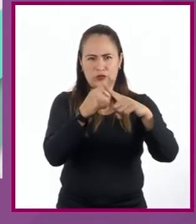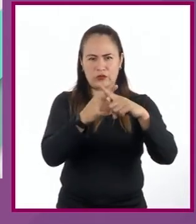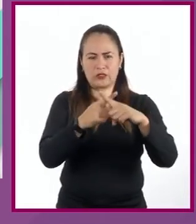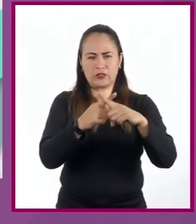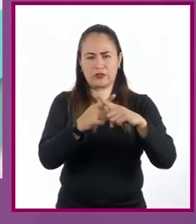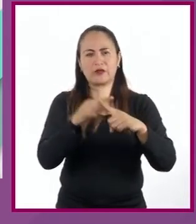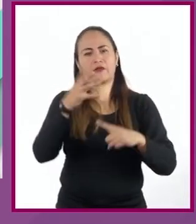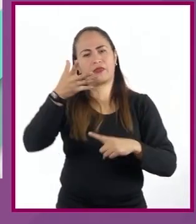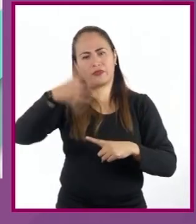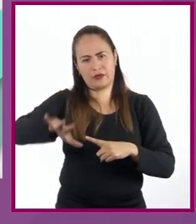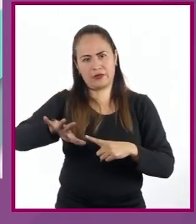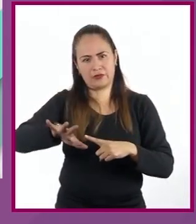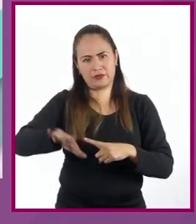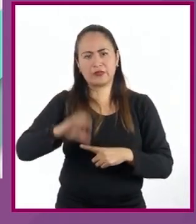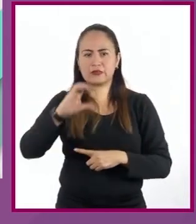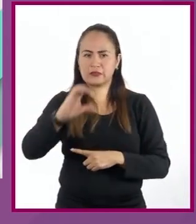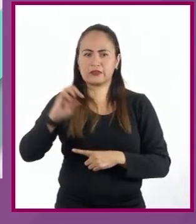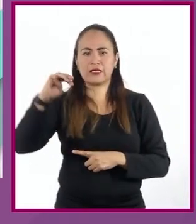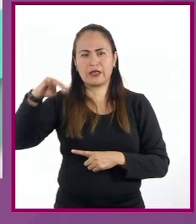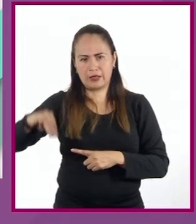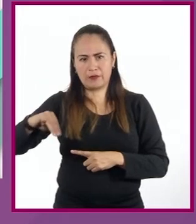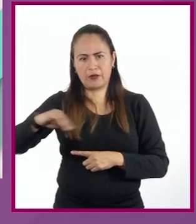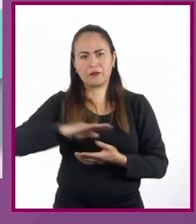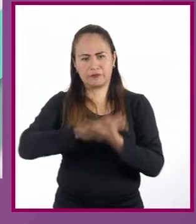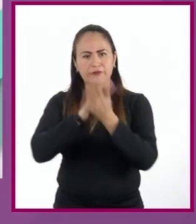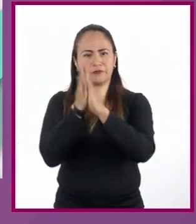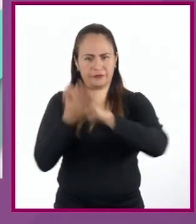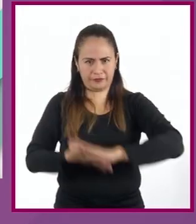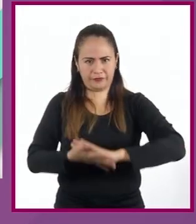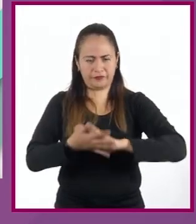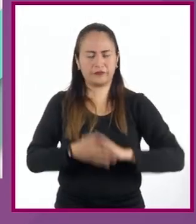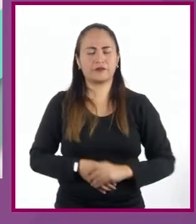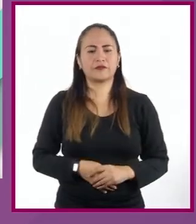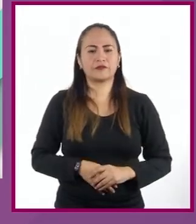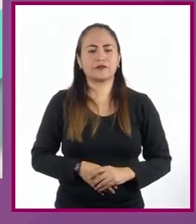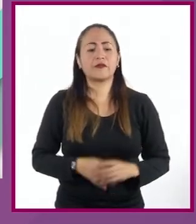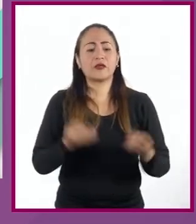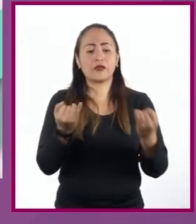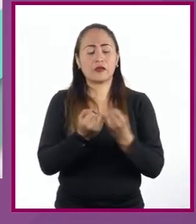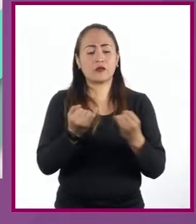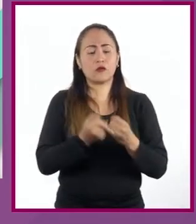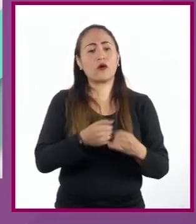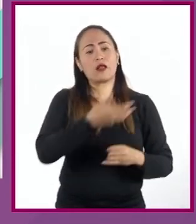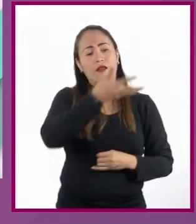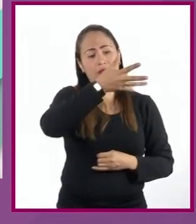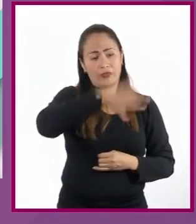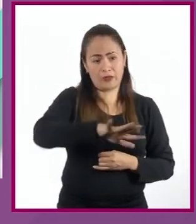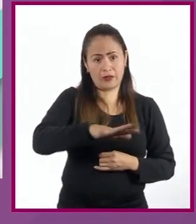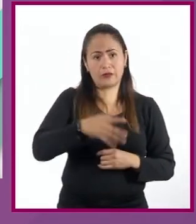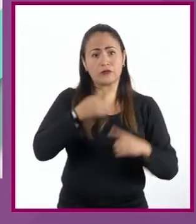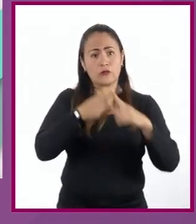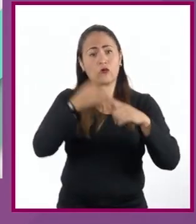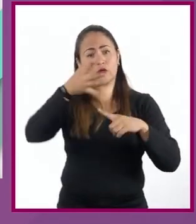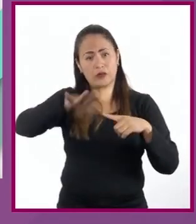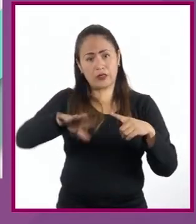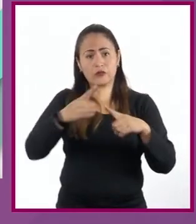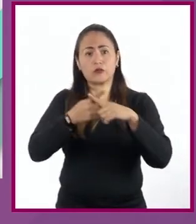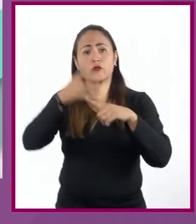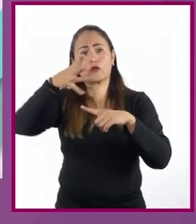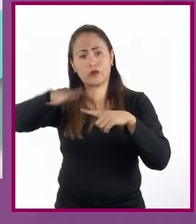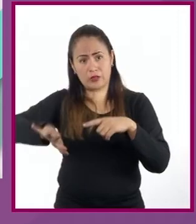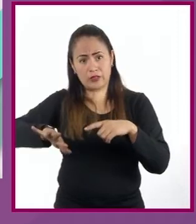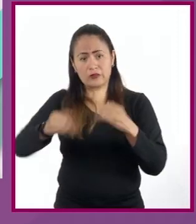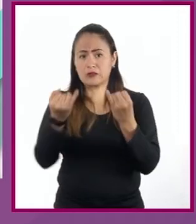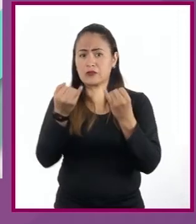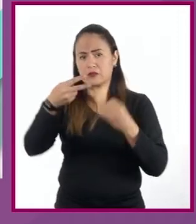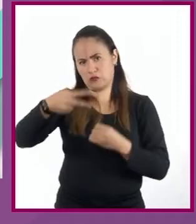obtener su equivalencia en centímetros. Asimismo sabemos que 10 por 10 por 10 es